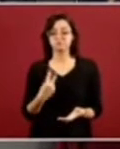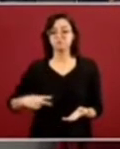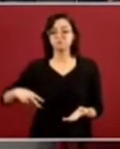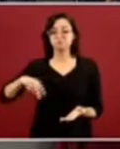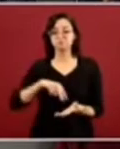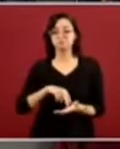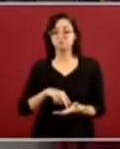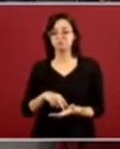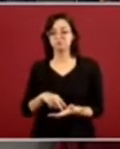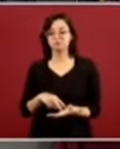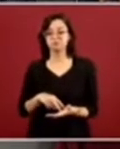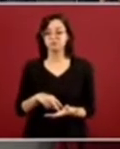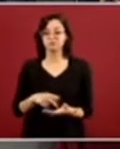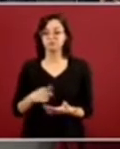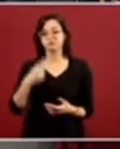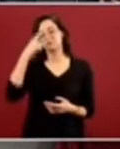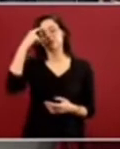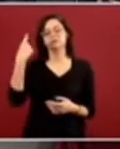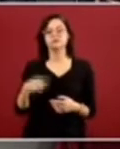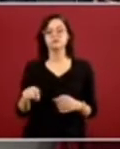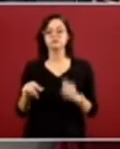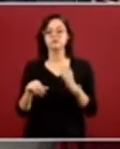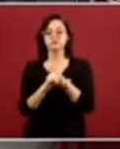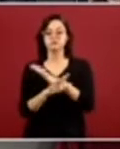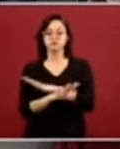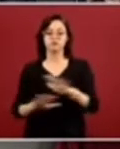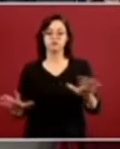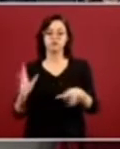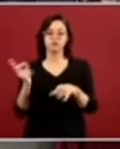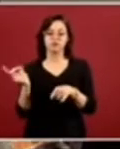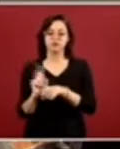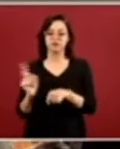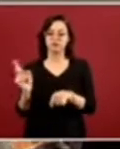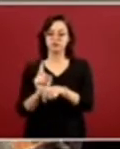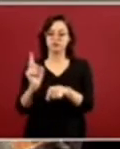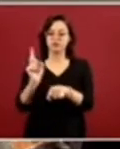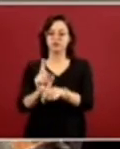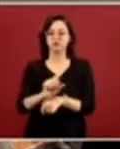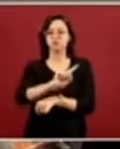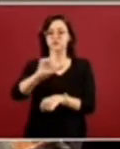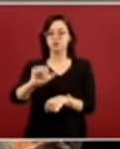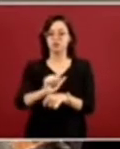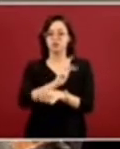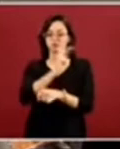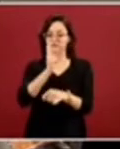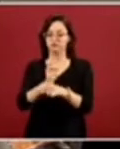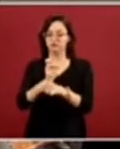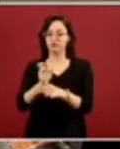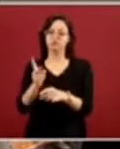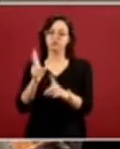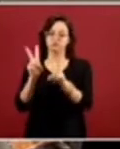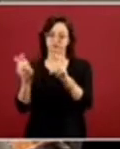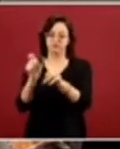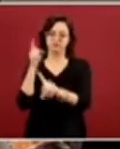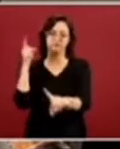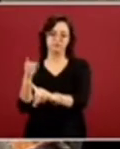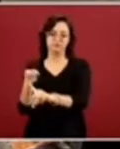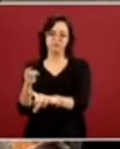permite, para comentar sobre el informe técnico y dar paso al tema central de la